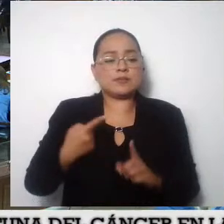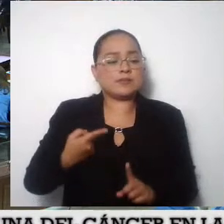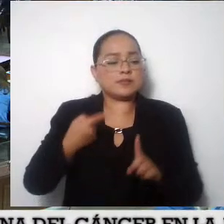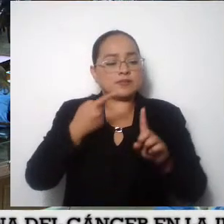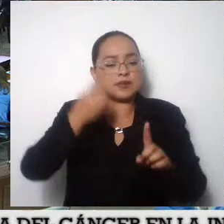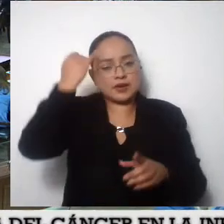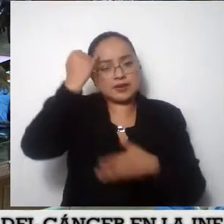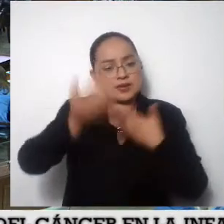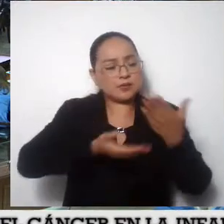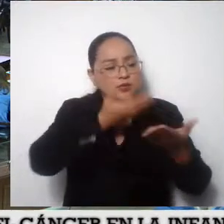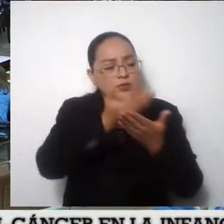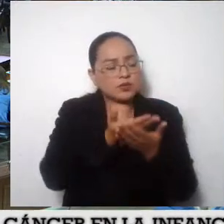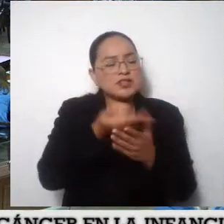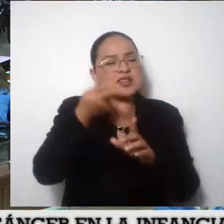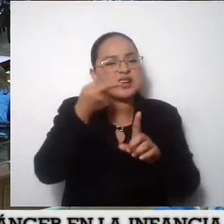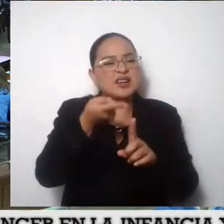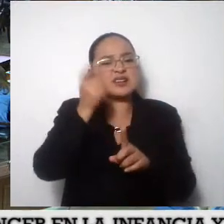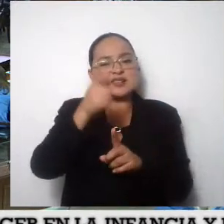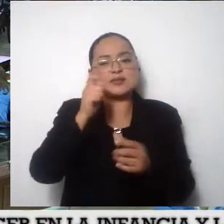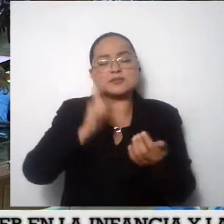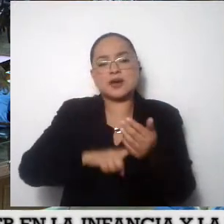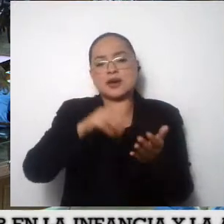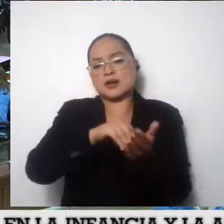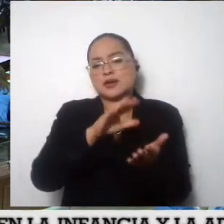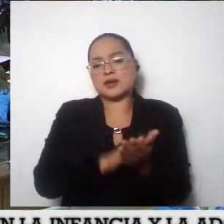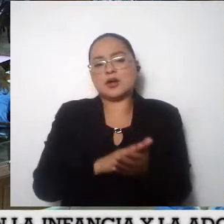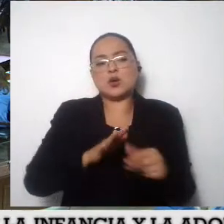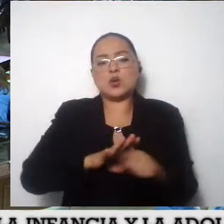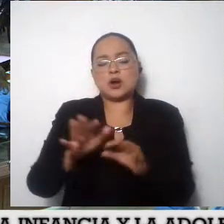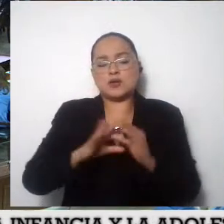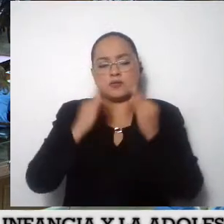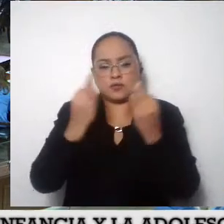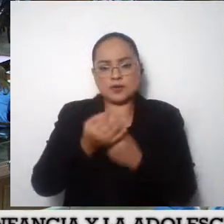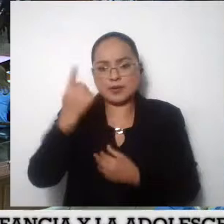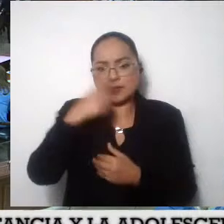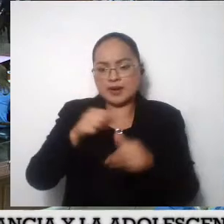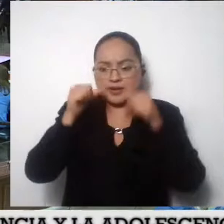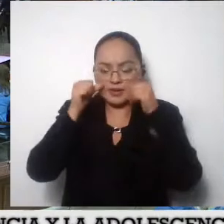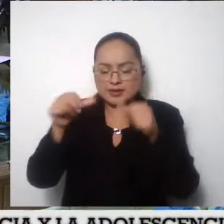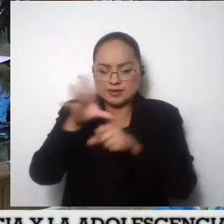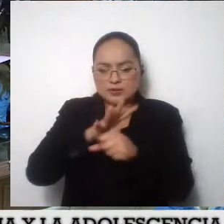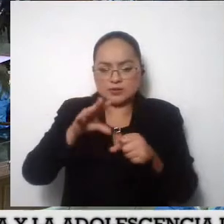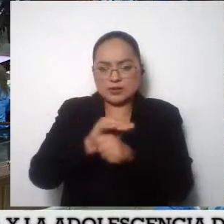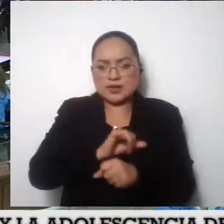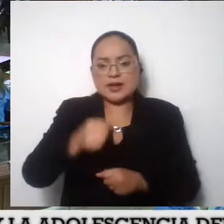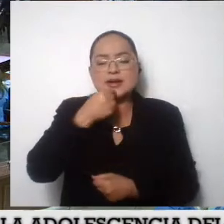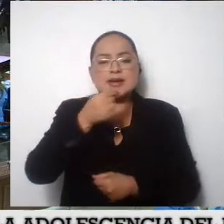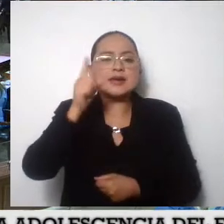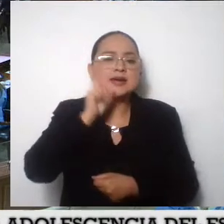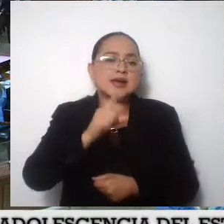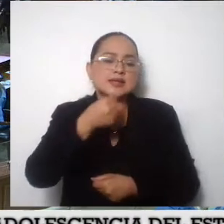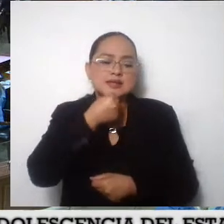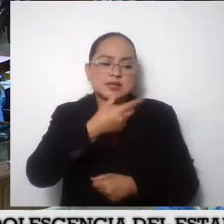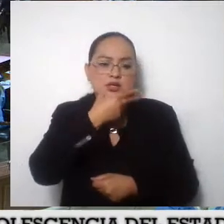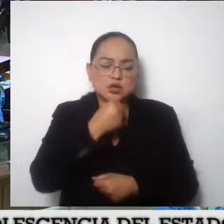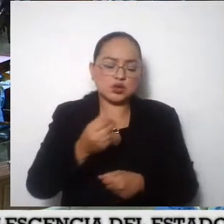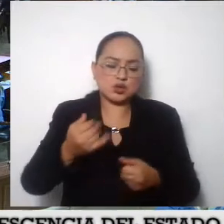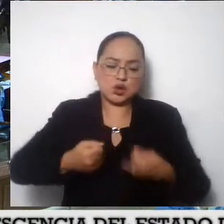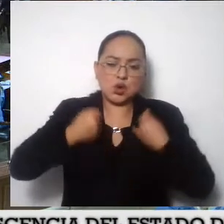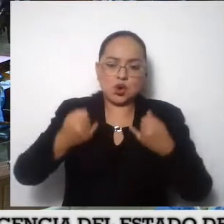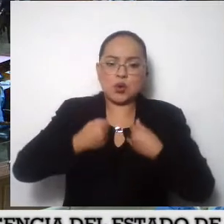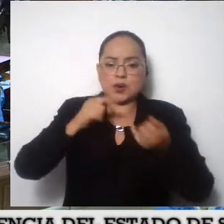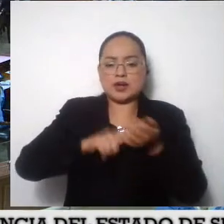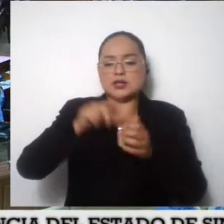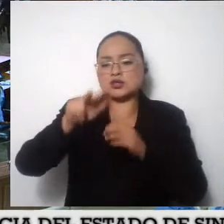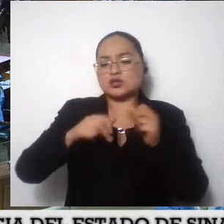iniciativa se endereza a establecer las medidas necesarias para la atención integral de niñas y niños y adolescentes menores de 18 años con sospecha